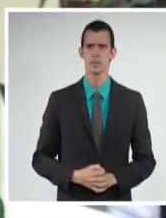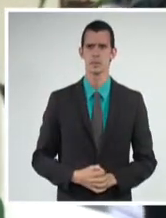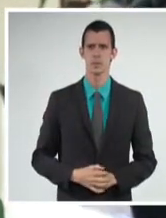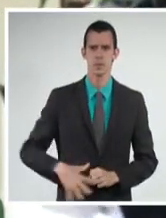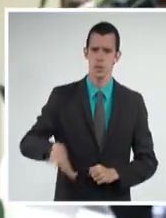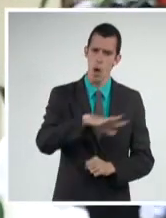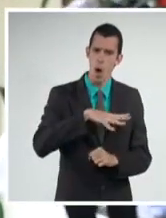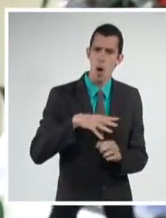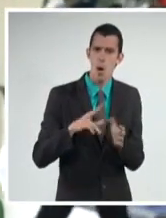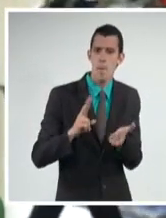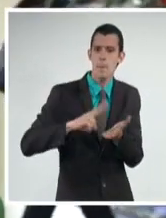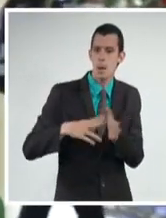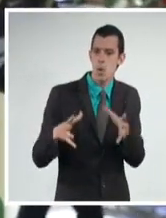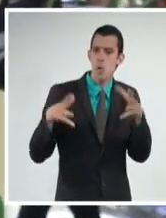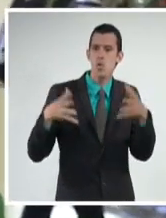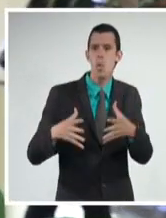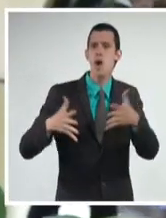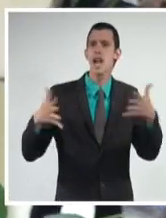sanitarias